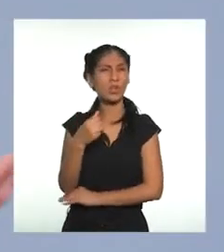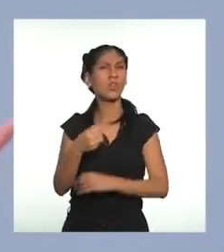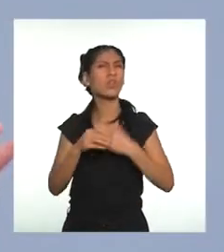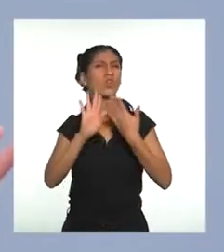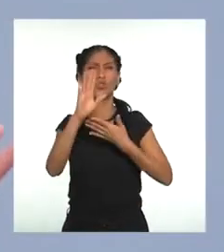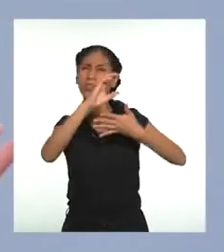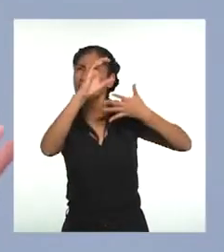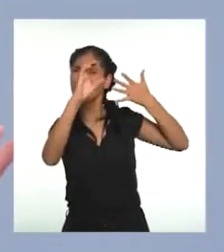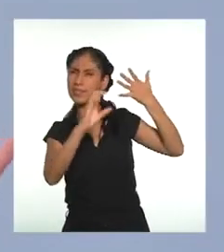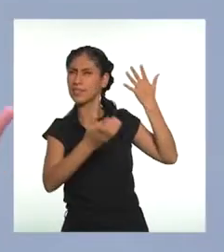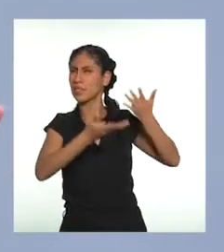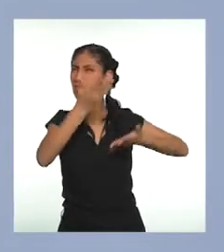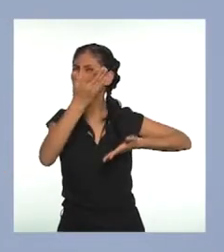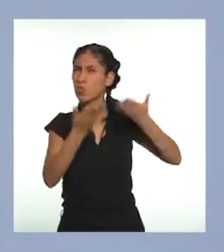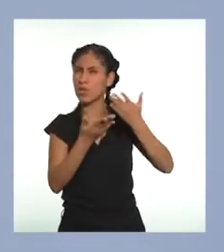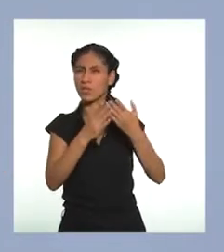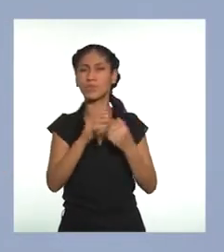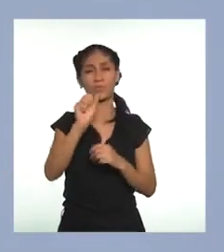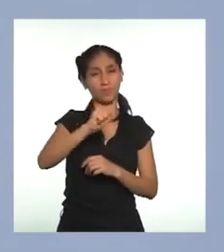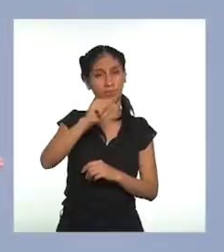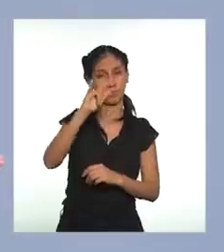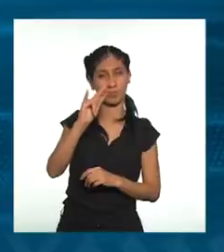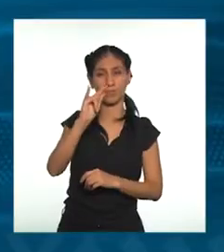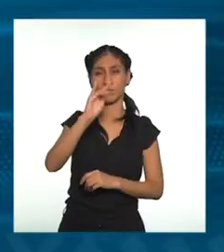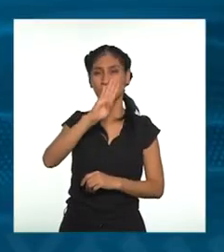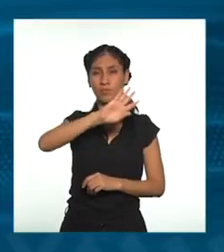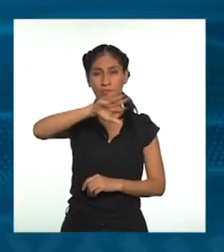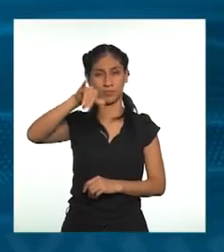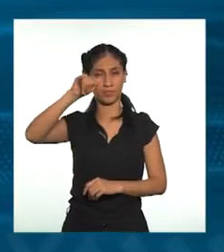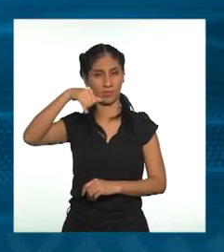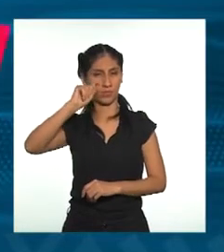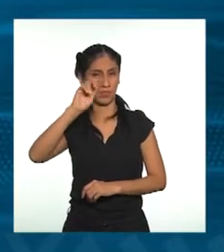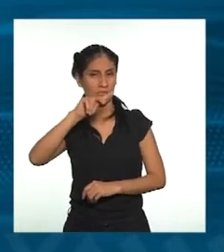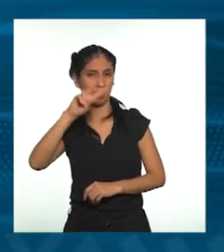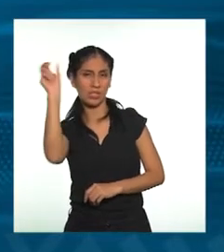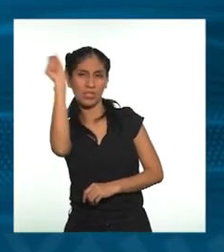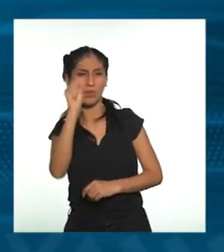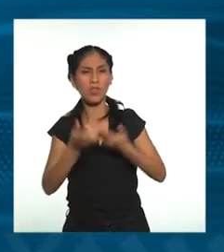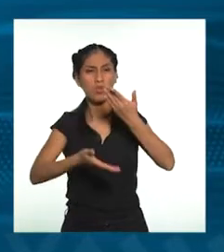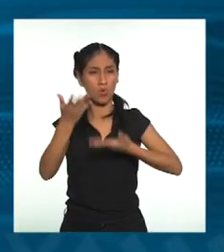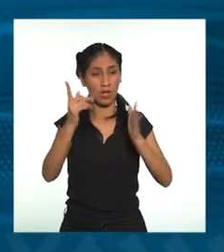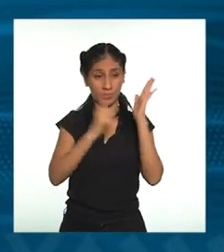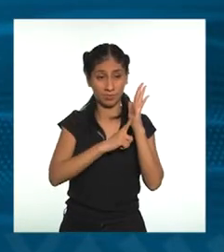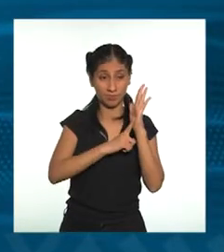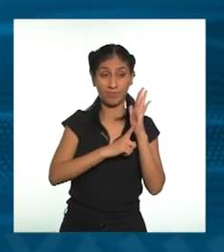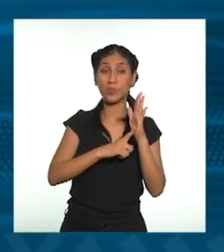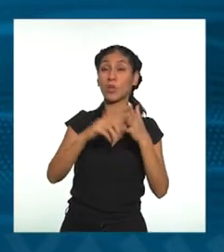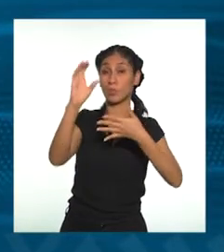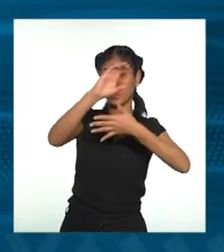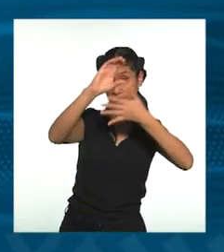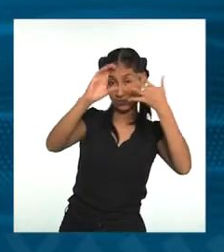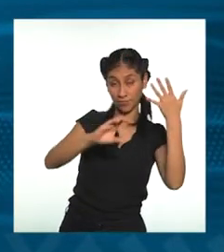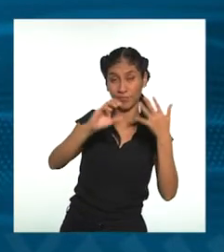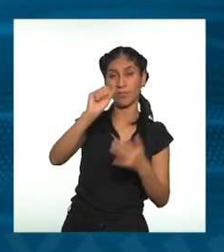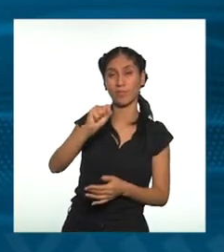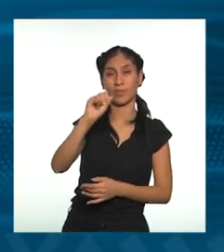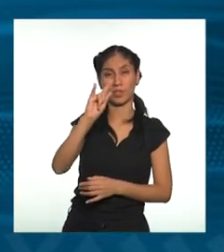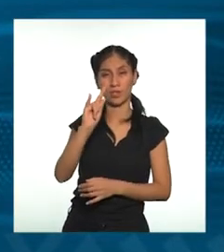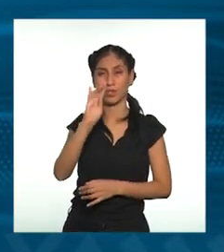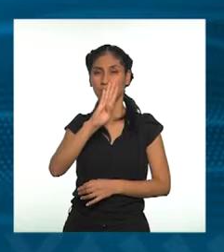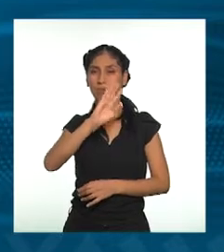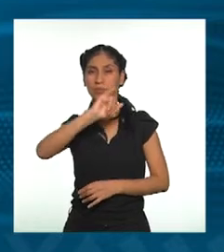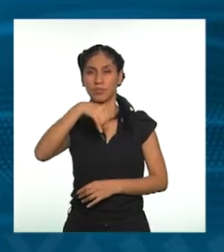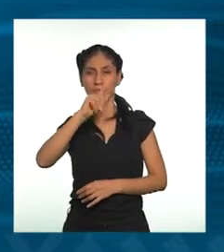cuáles serían las características subjetivas? Como característica subjetiva, debemos tener en